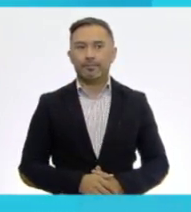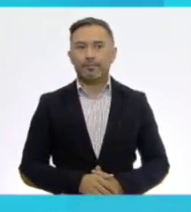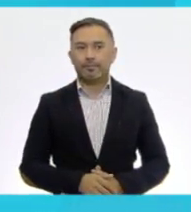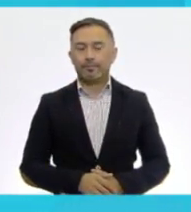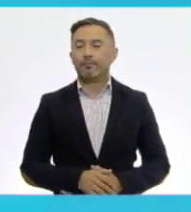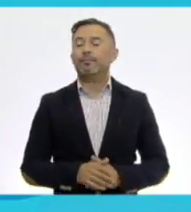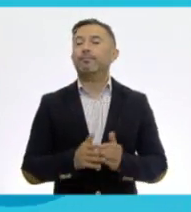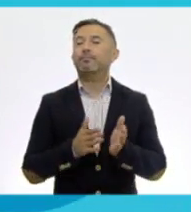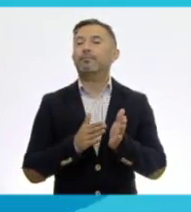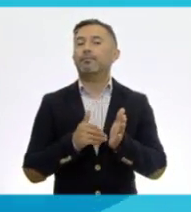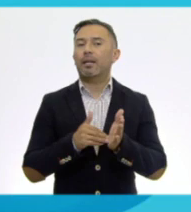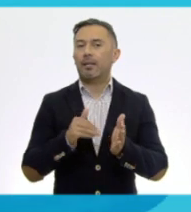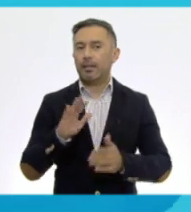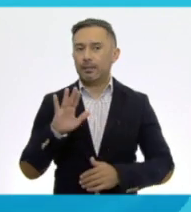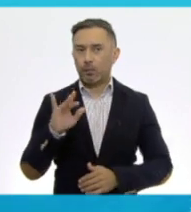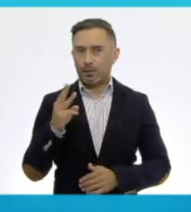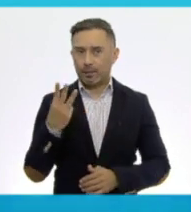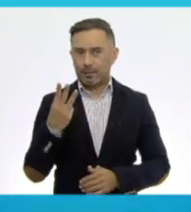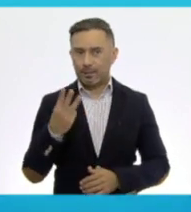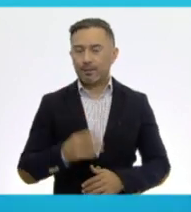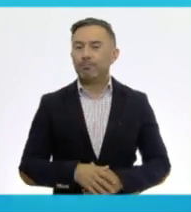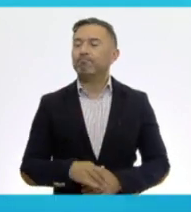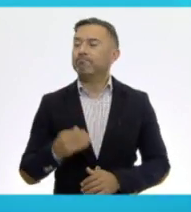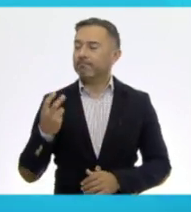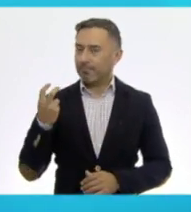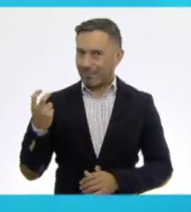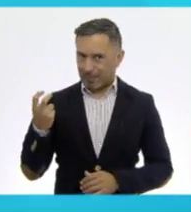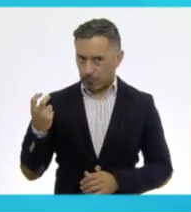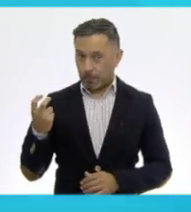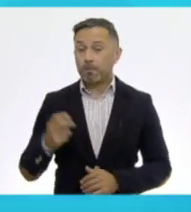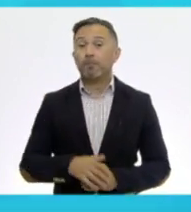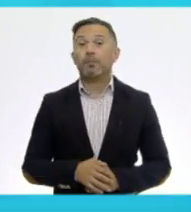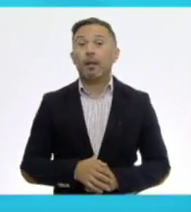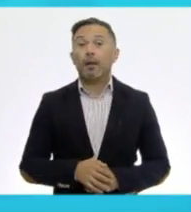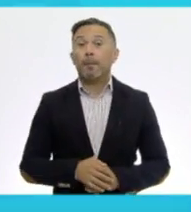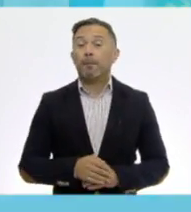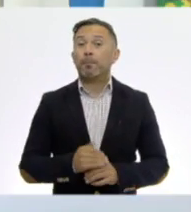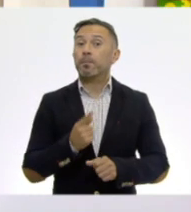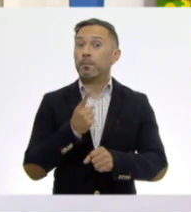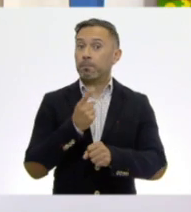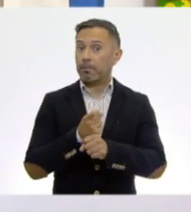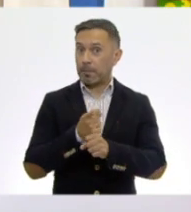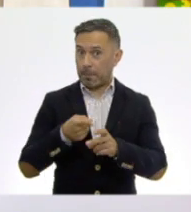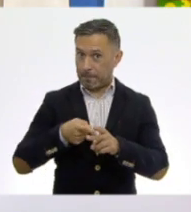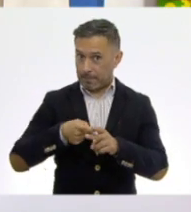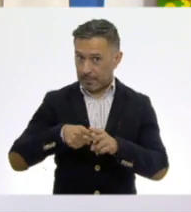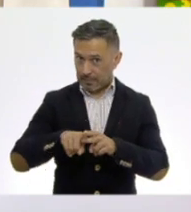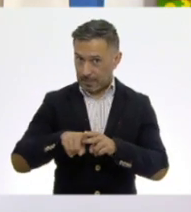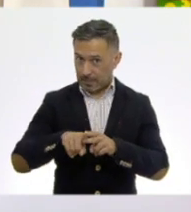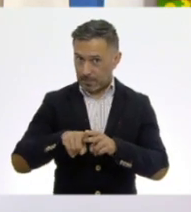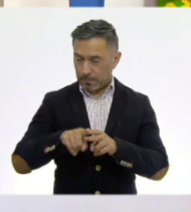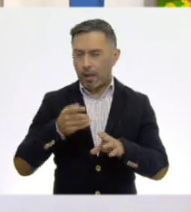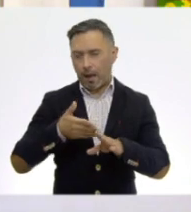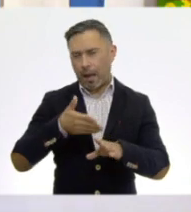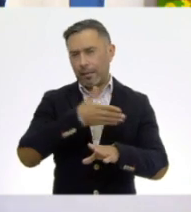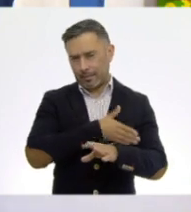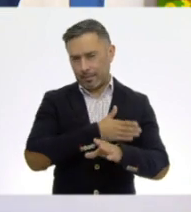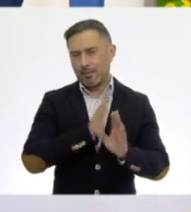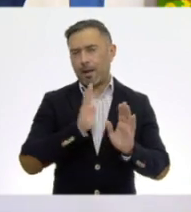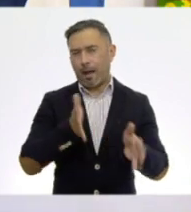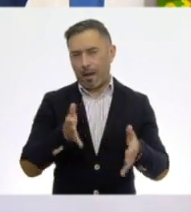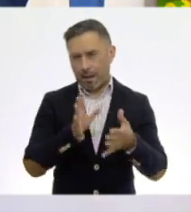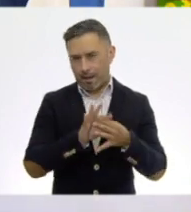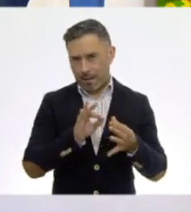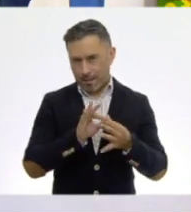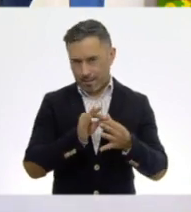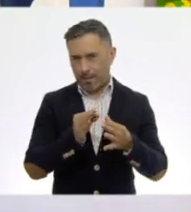Página 53. Así es, Oscar. Y para empezar, te voy a pedir, como ya en clases anteriores vimos